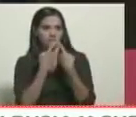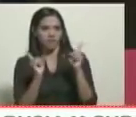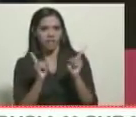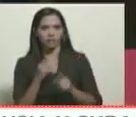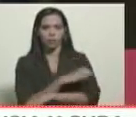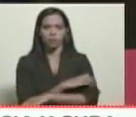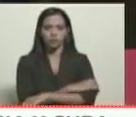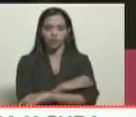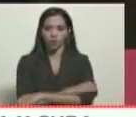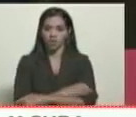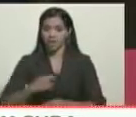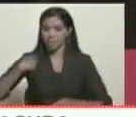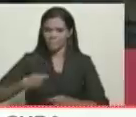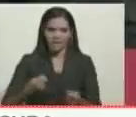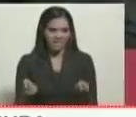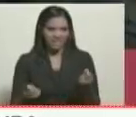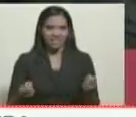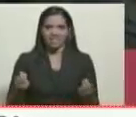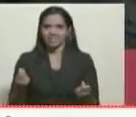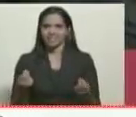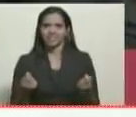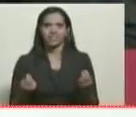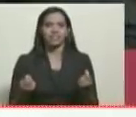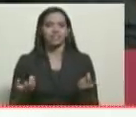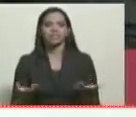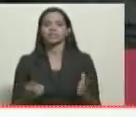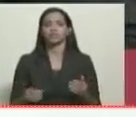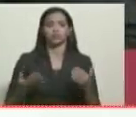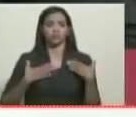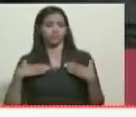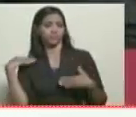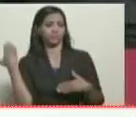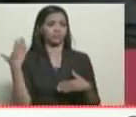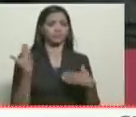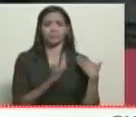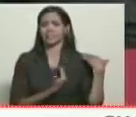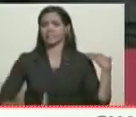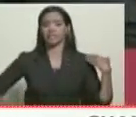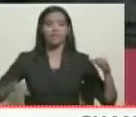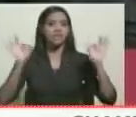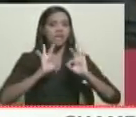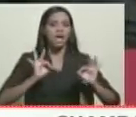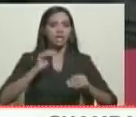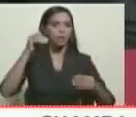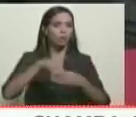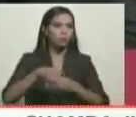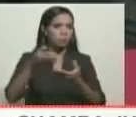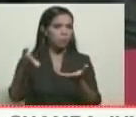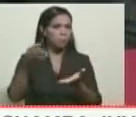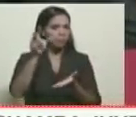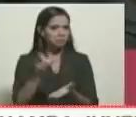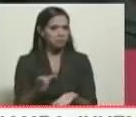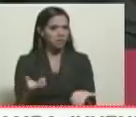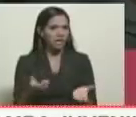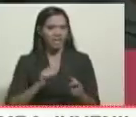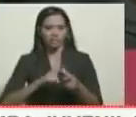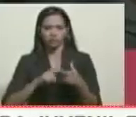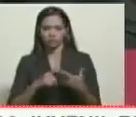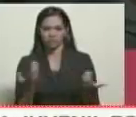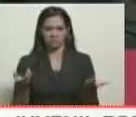venezolana. Sujetos que quieren dársela de presidente, que nadie los eligió, y entonces se cuadran de una manera